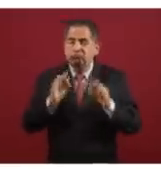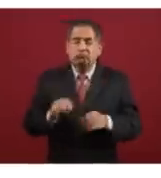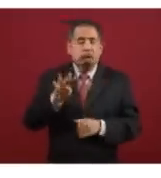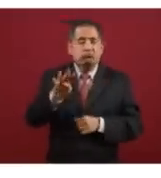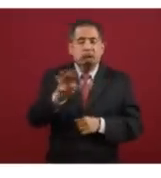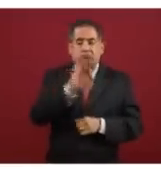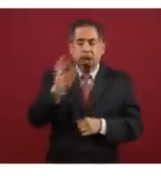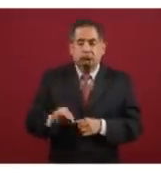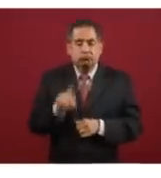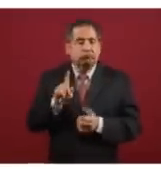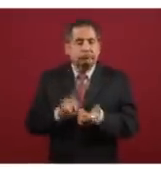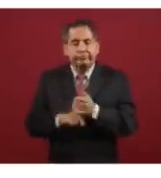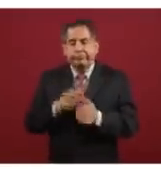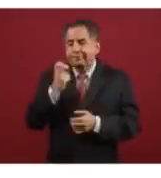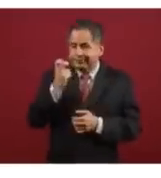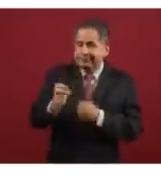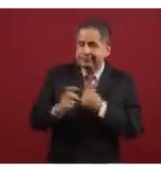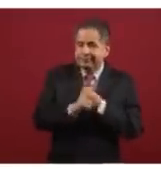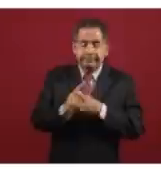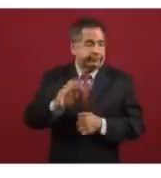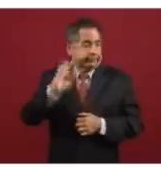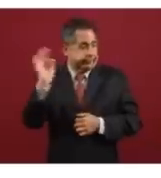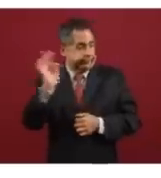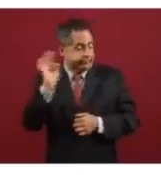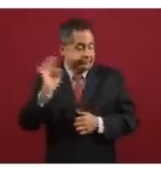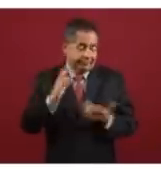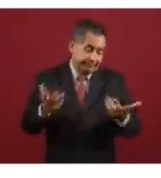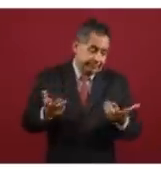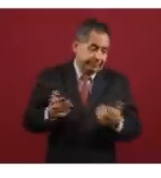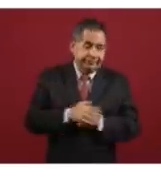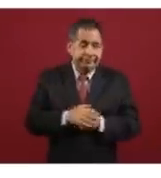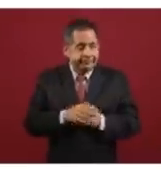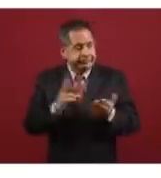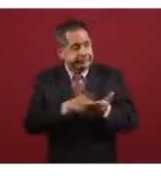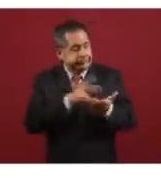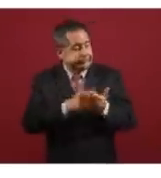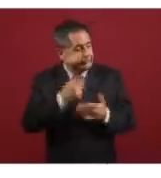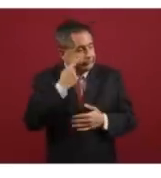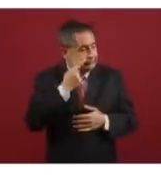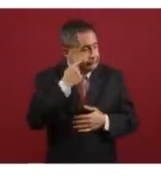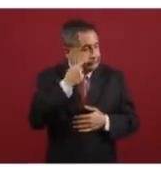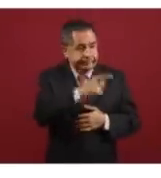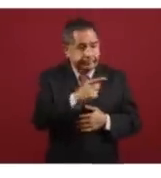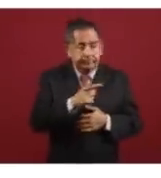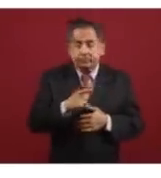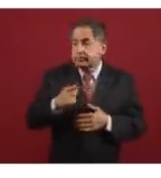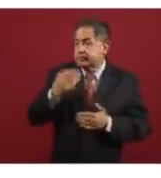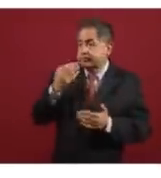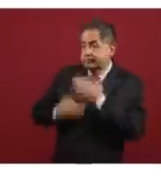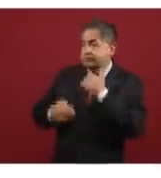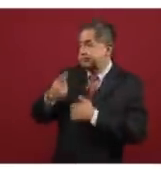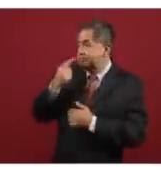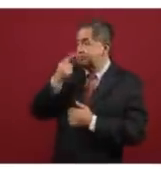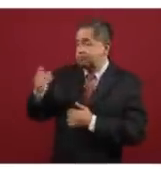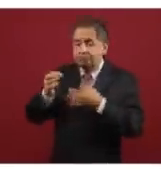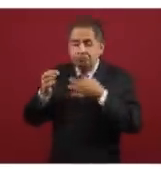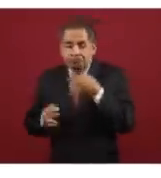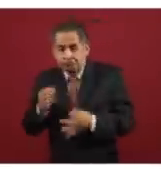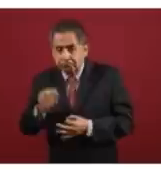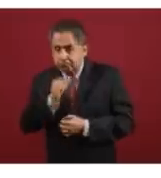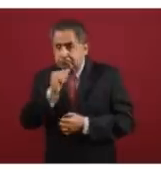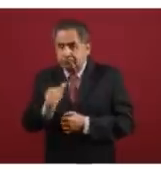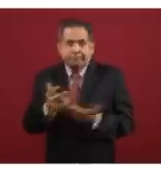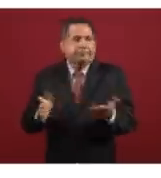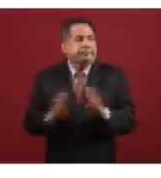el problema de la impunidad. Si la incidencia criminal no se judicializa, no hay forma